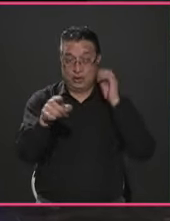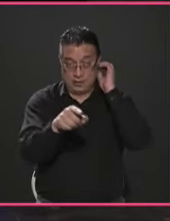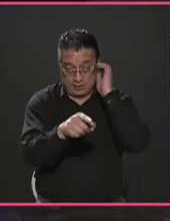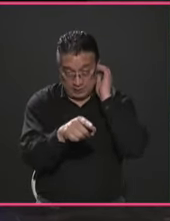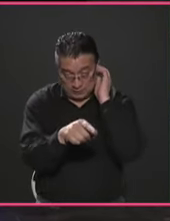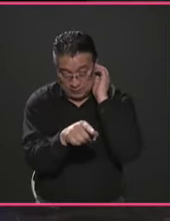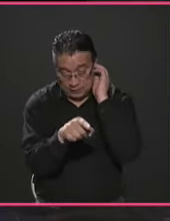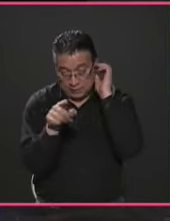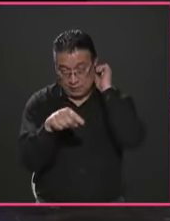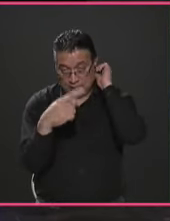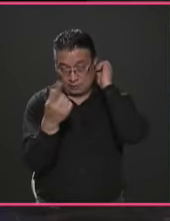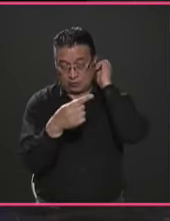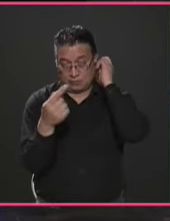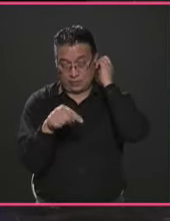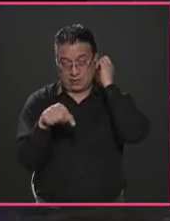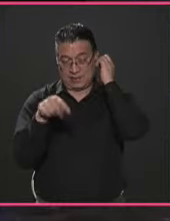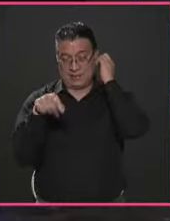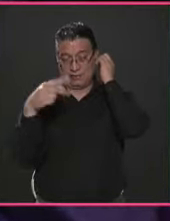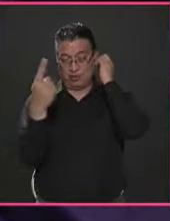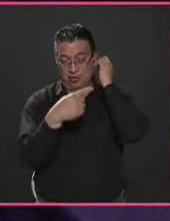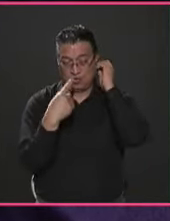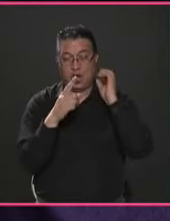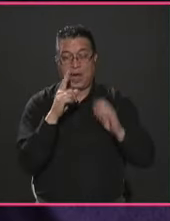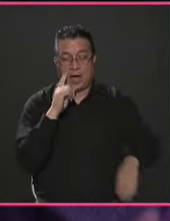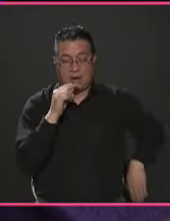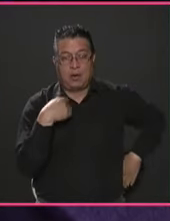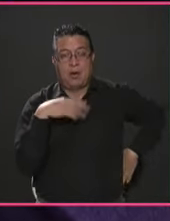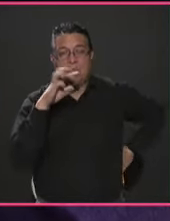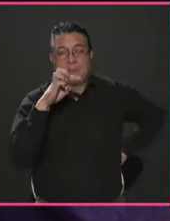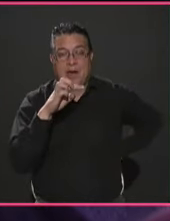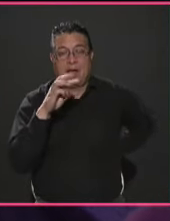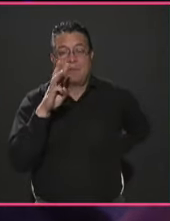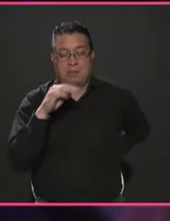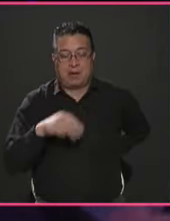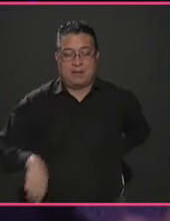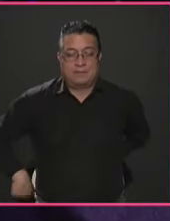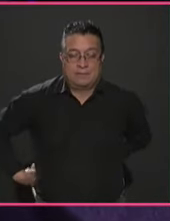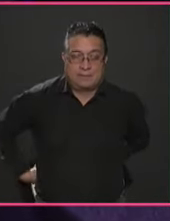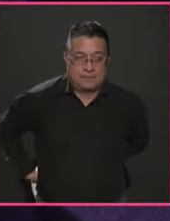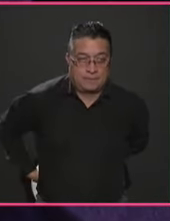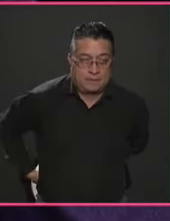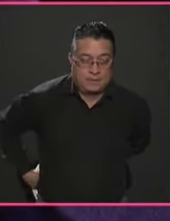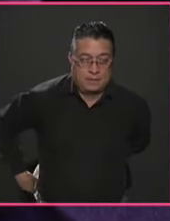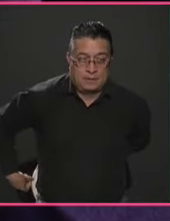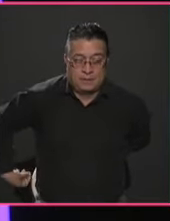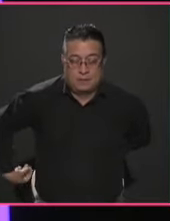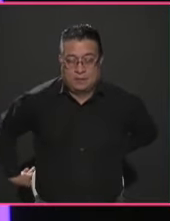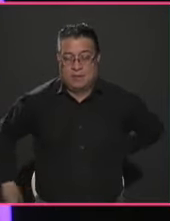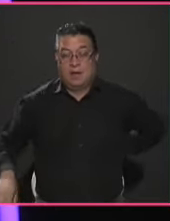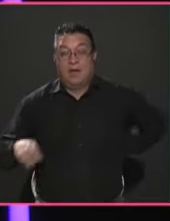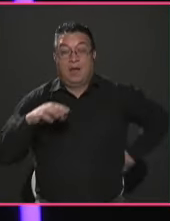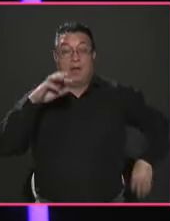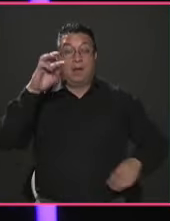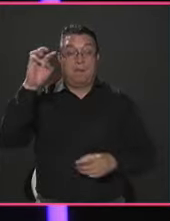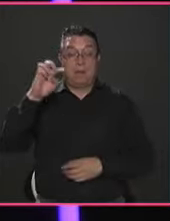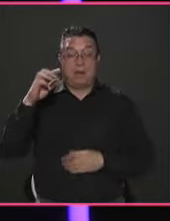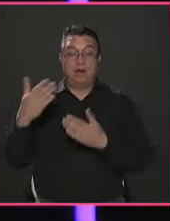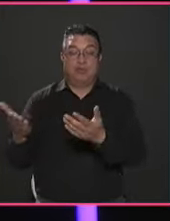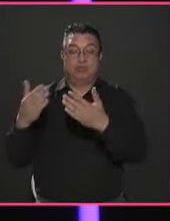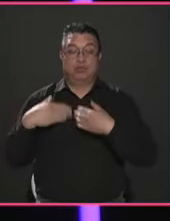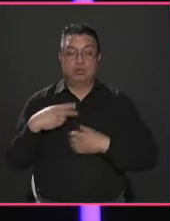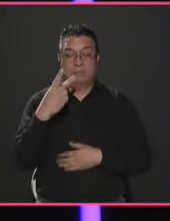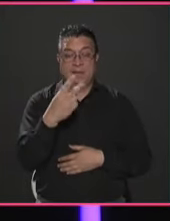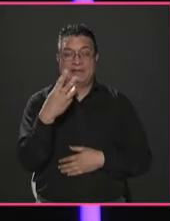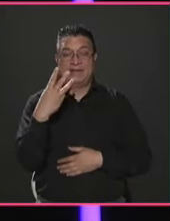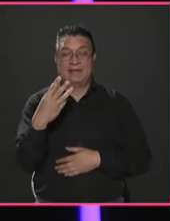están el en línea todos tenemos un padre y una madre nuestro padre nos aporta 23 cromosomas ap ploid y nuestra